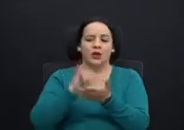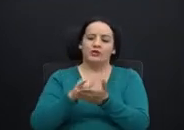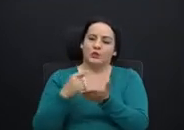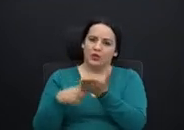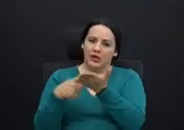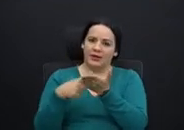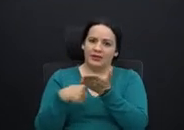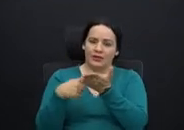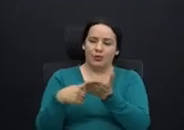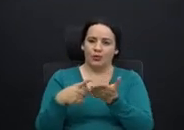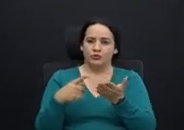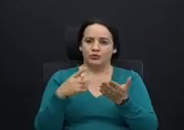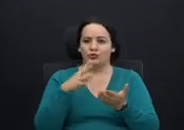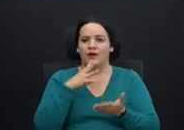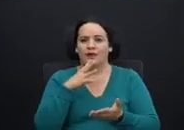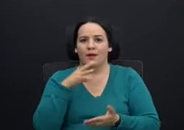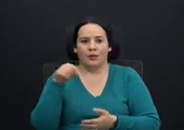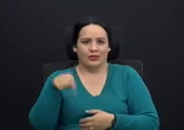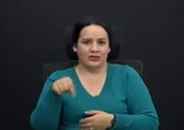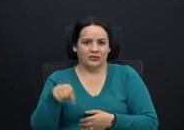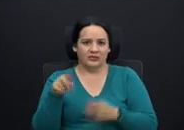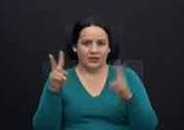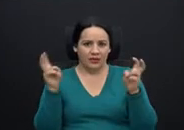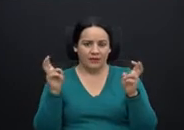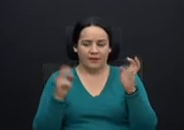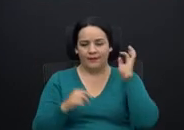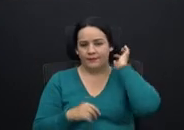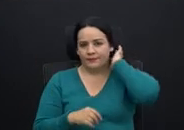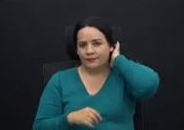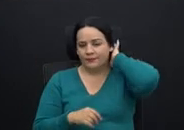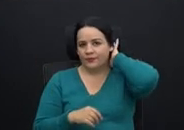esto. Hoy en la mañana